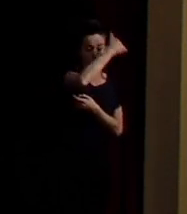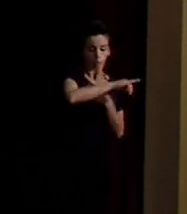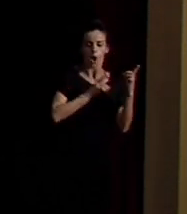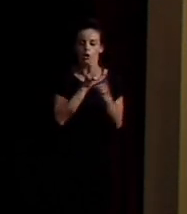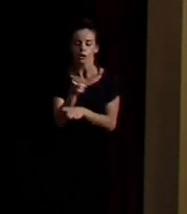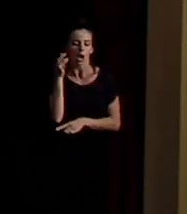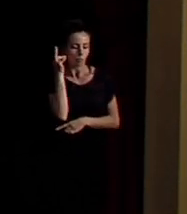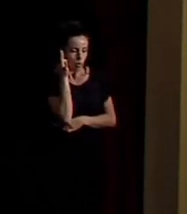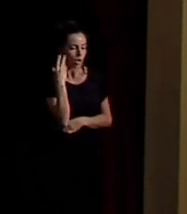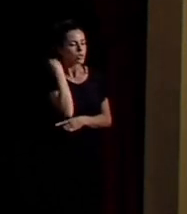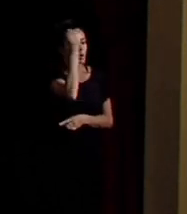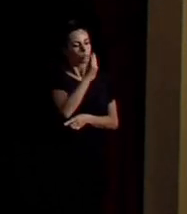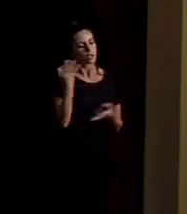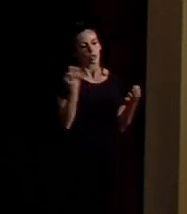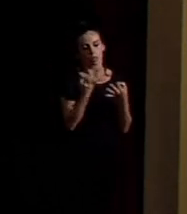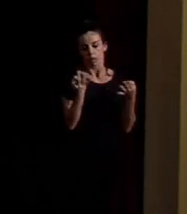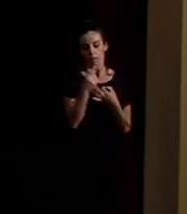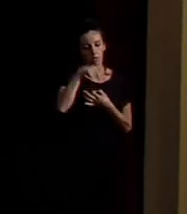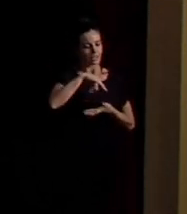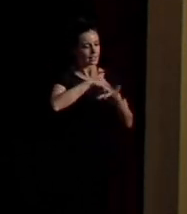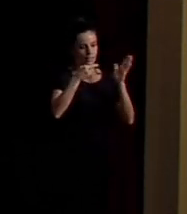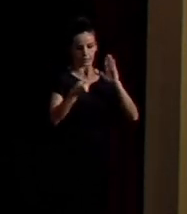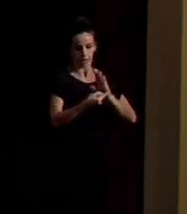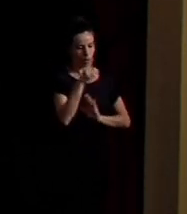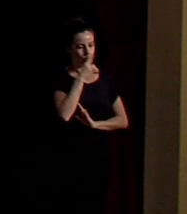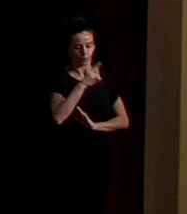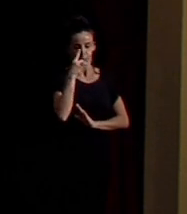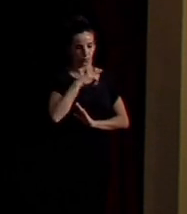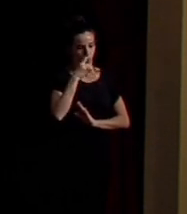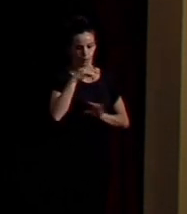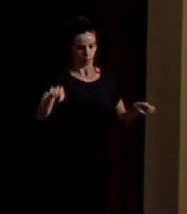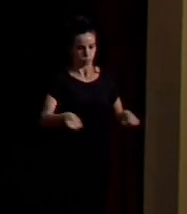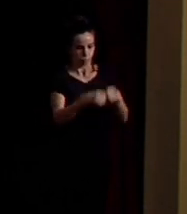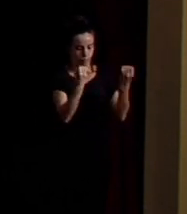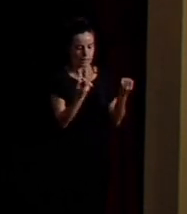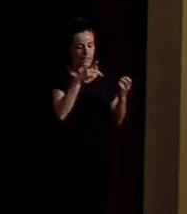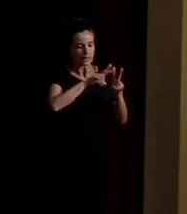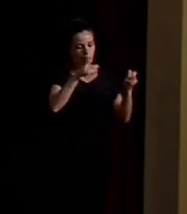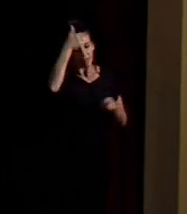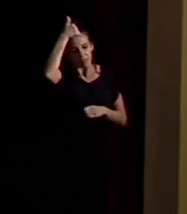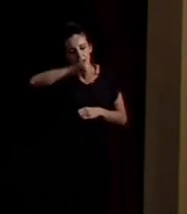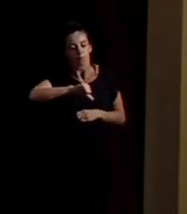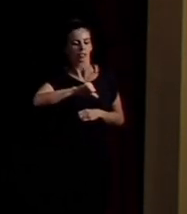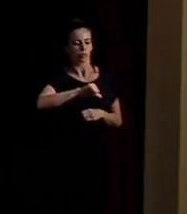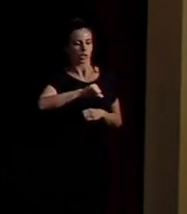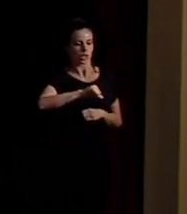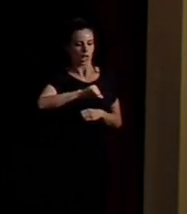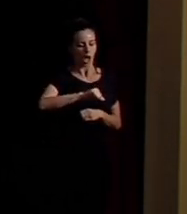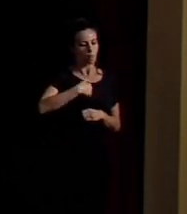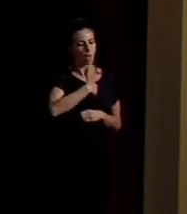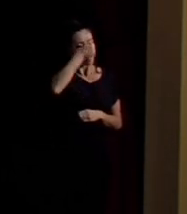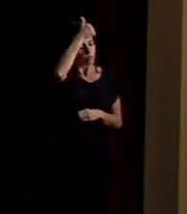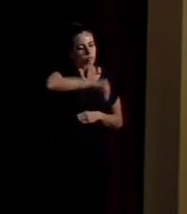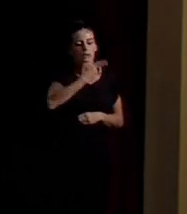mujeres, pues yo creo que tenemos que desmontar el sistema prostitucional y la masculinidad, ¿no? Es decir, creo que nos tenemos que